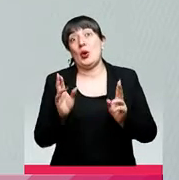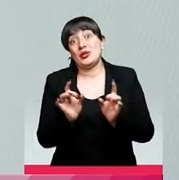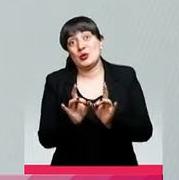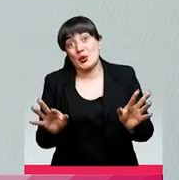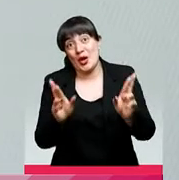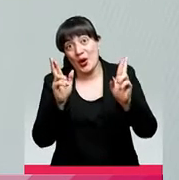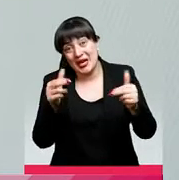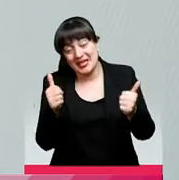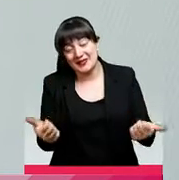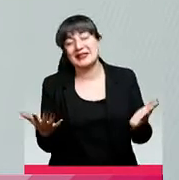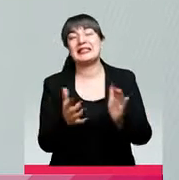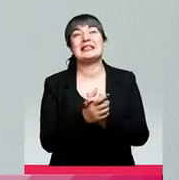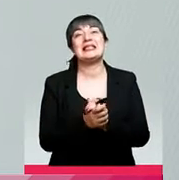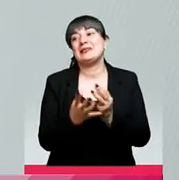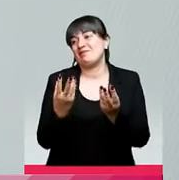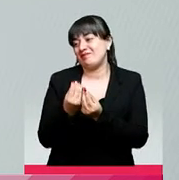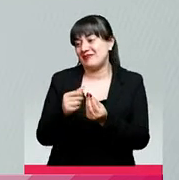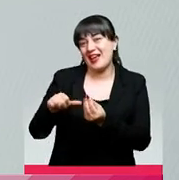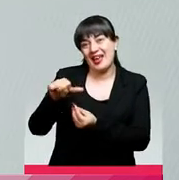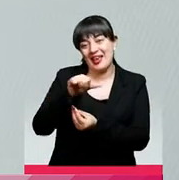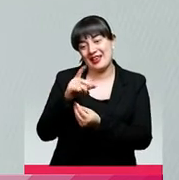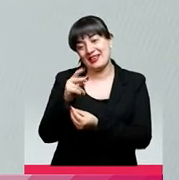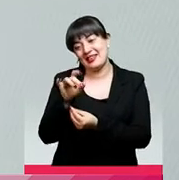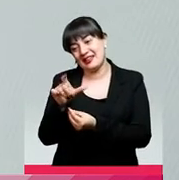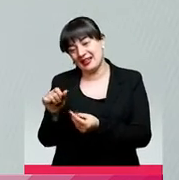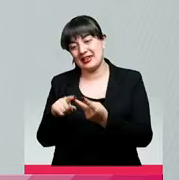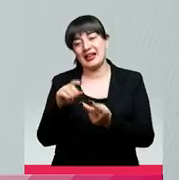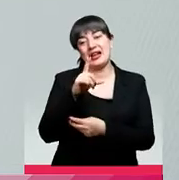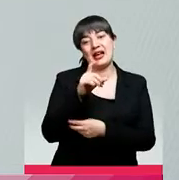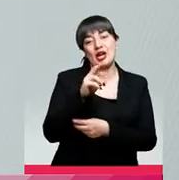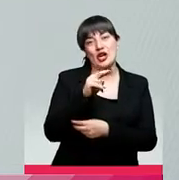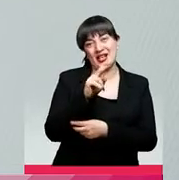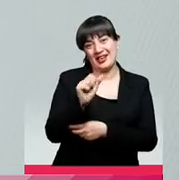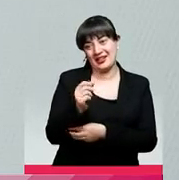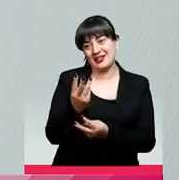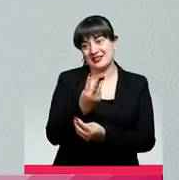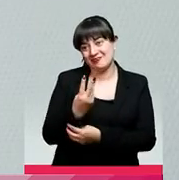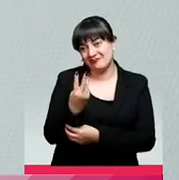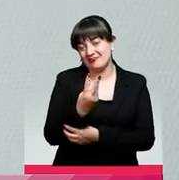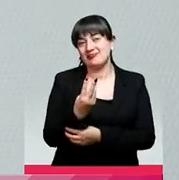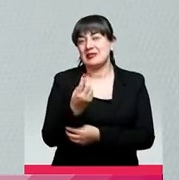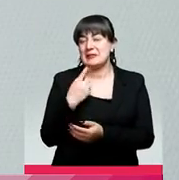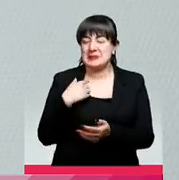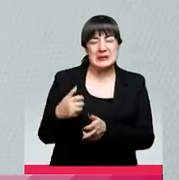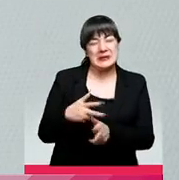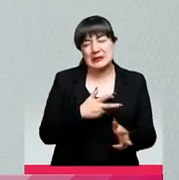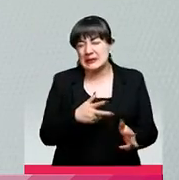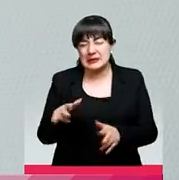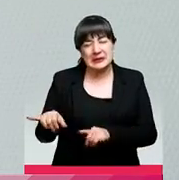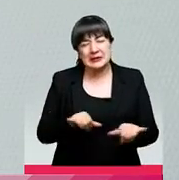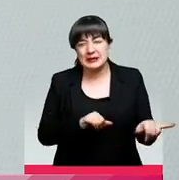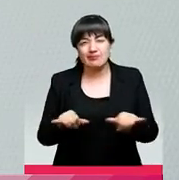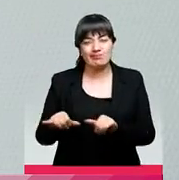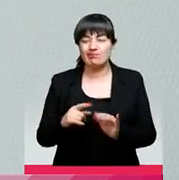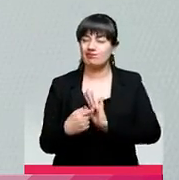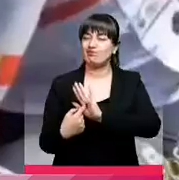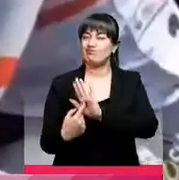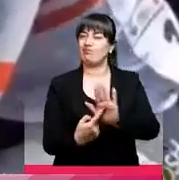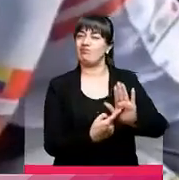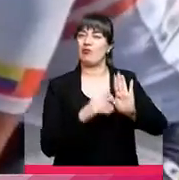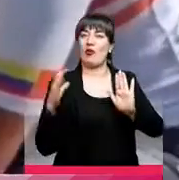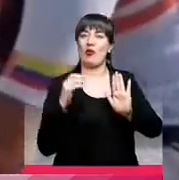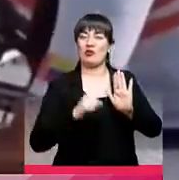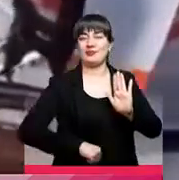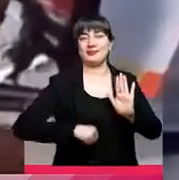Y bueno, junto con mis compañeras Daniela y Carolina, daremos lo mejor para representar al país de la mejor manera.